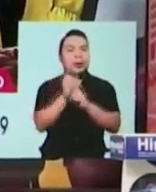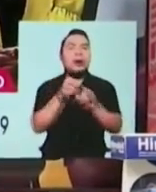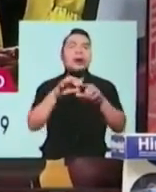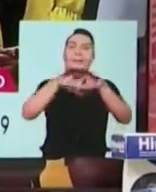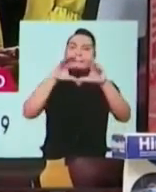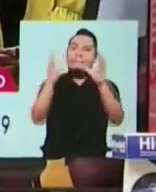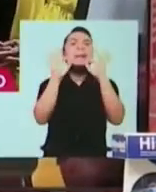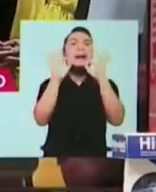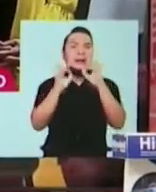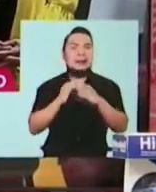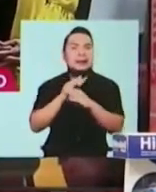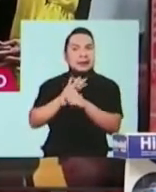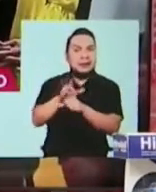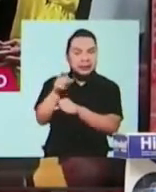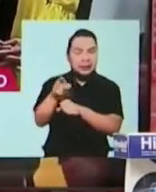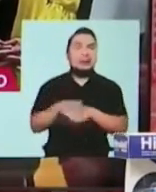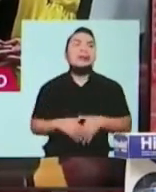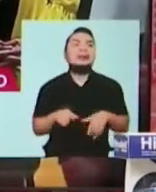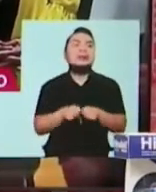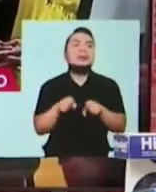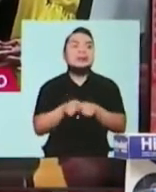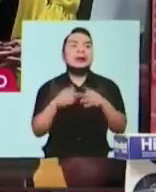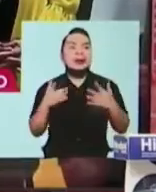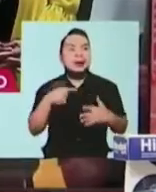la mamá. De los dos.